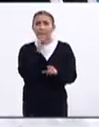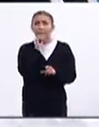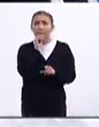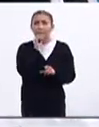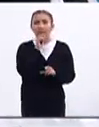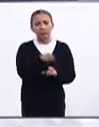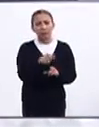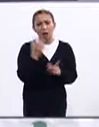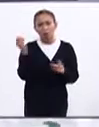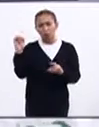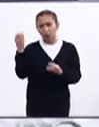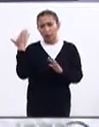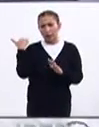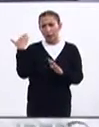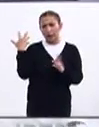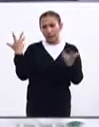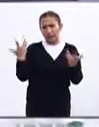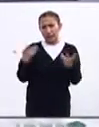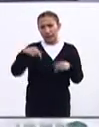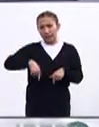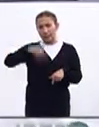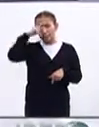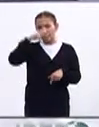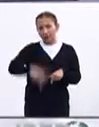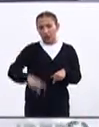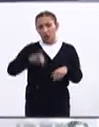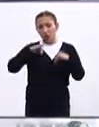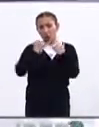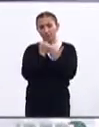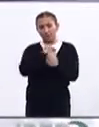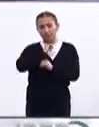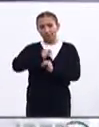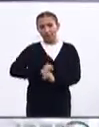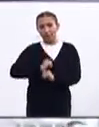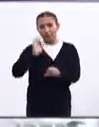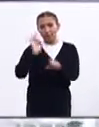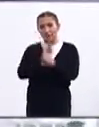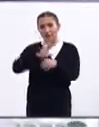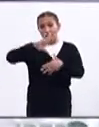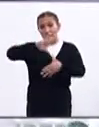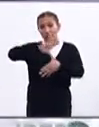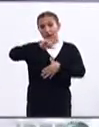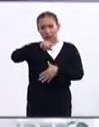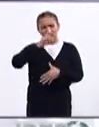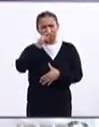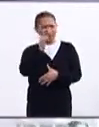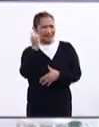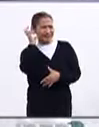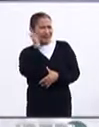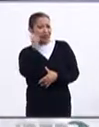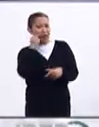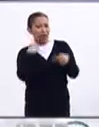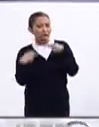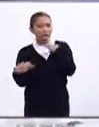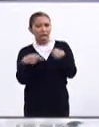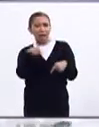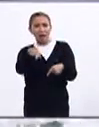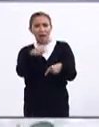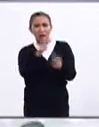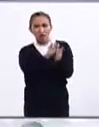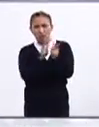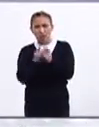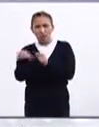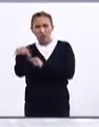Incluso en octubre pasado se llevó a cabo en México en la Junta de Ministros de Defensa de las Américas y era muy curioso escuchar los debates entre las